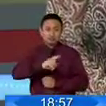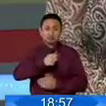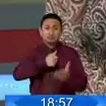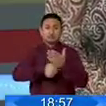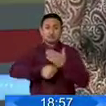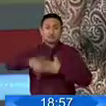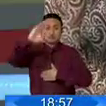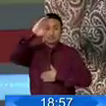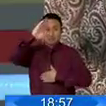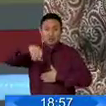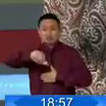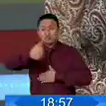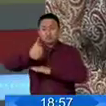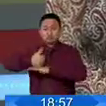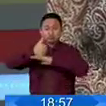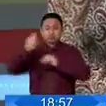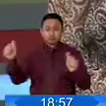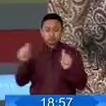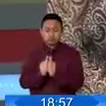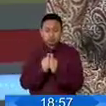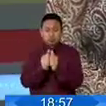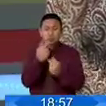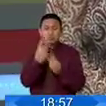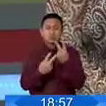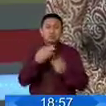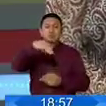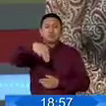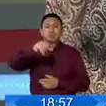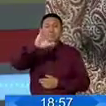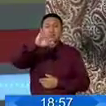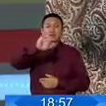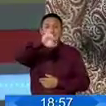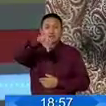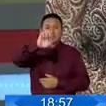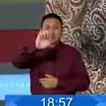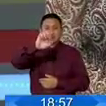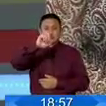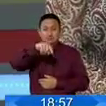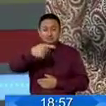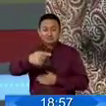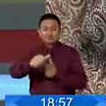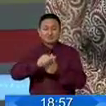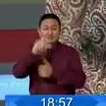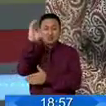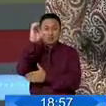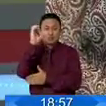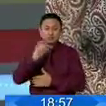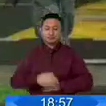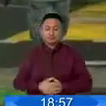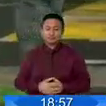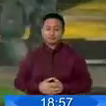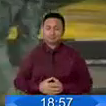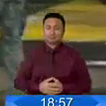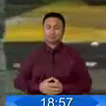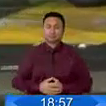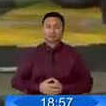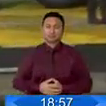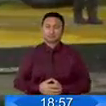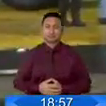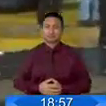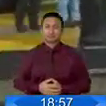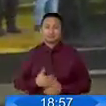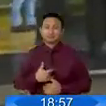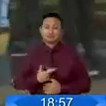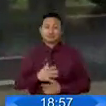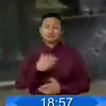de altos oficiales, visitaron la parroquia de Mataje, asentada en la frontera colombo-ecuatoriana. La tarea de lucha